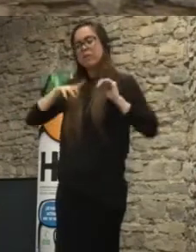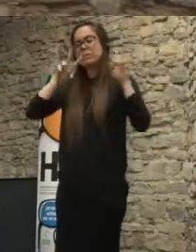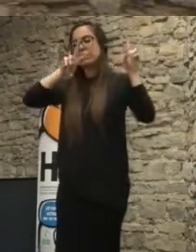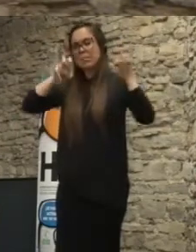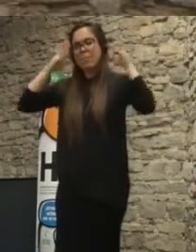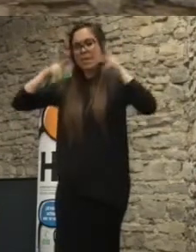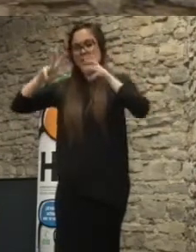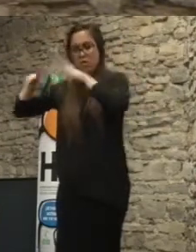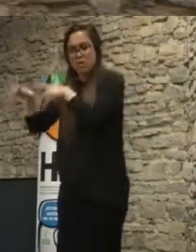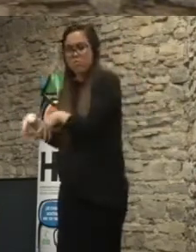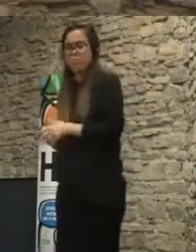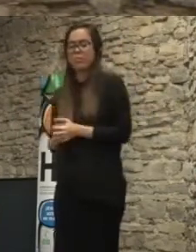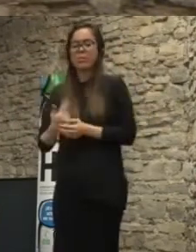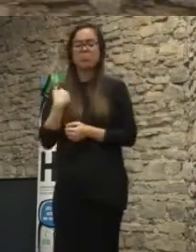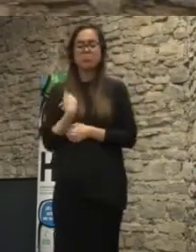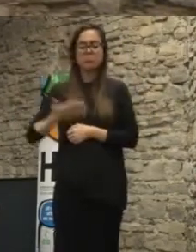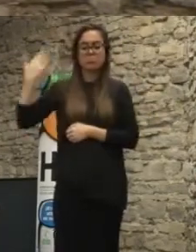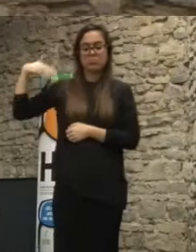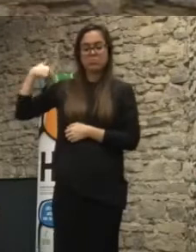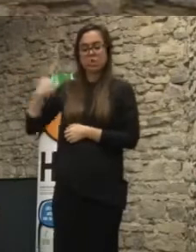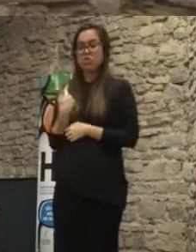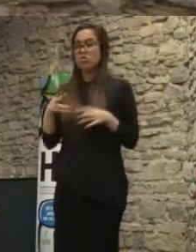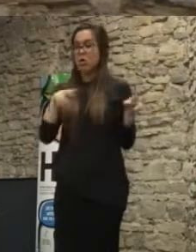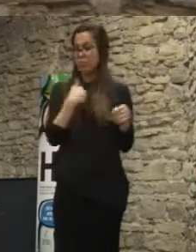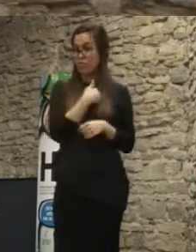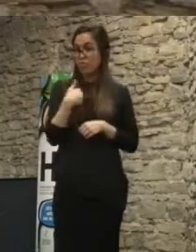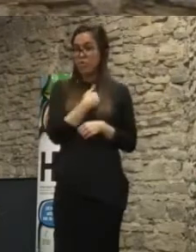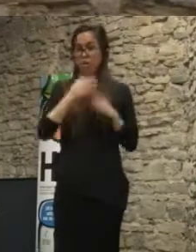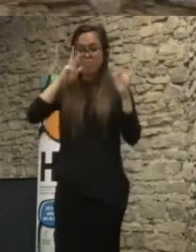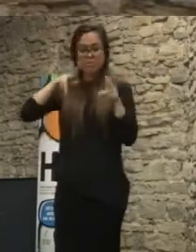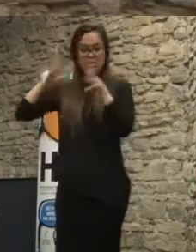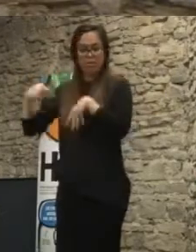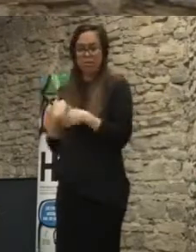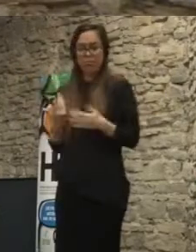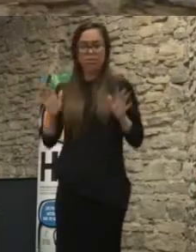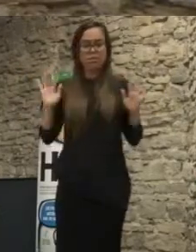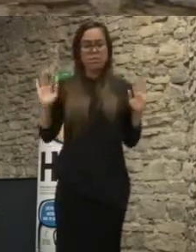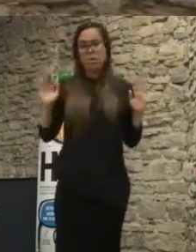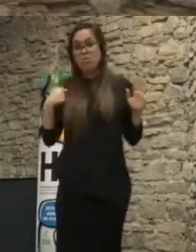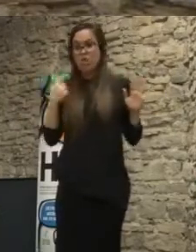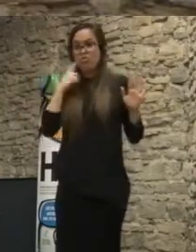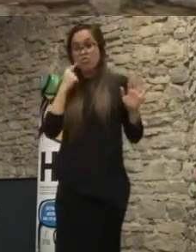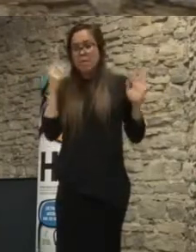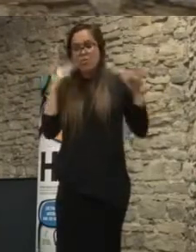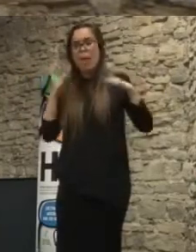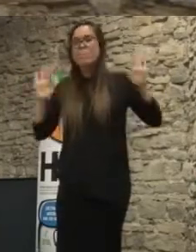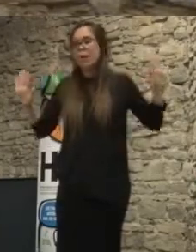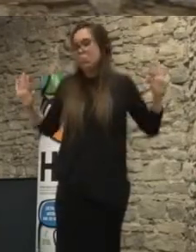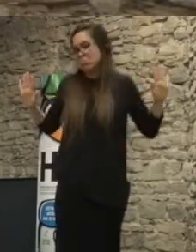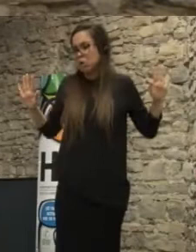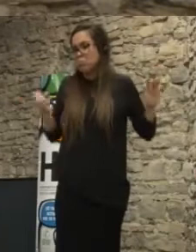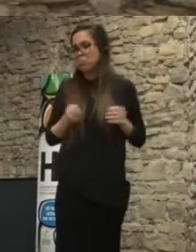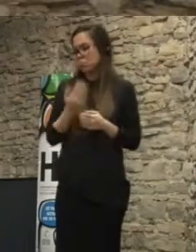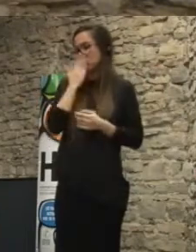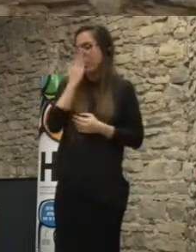era curioso porque el otro día, desde el papel de administración, que no estoy muy acostumbrado a ejercer, pero que bueno, tampoco lo oculto, me reunía